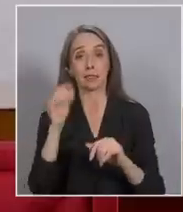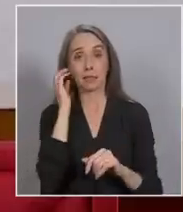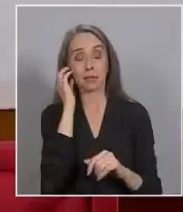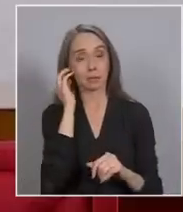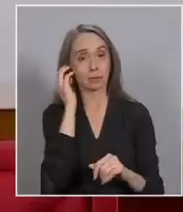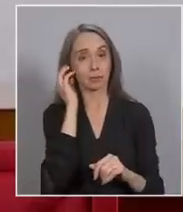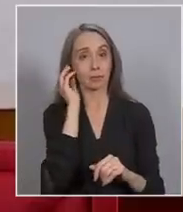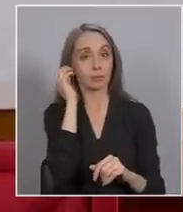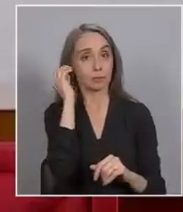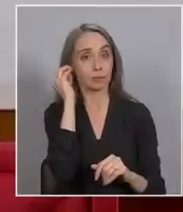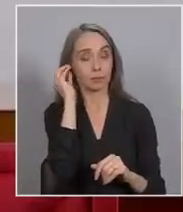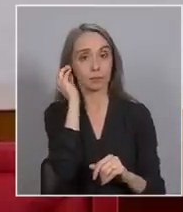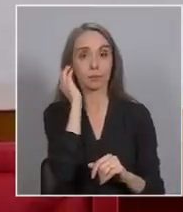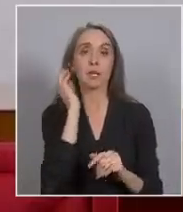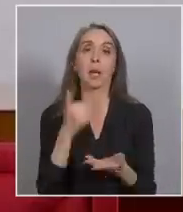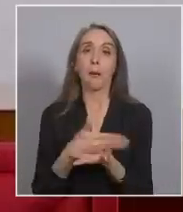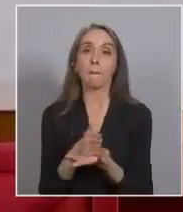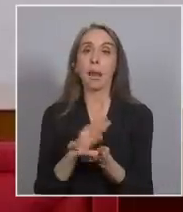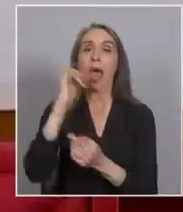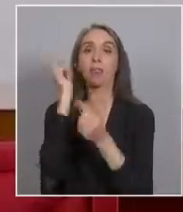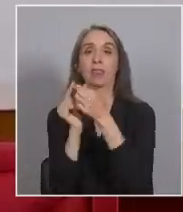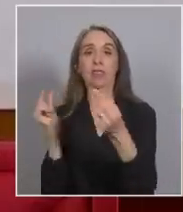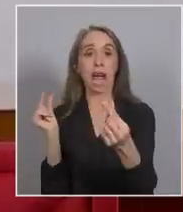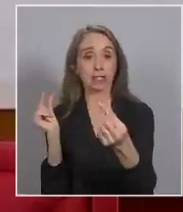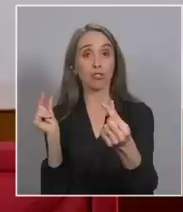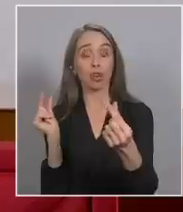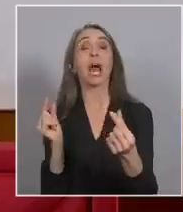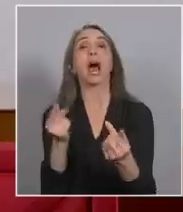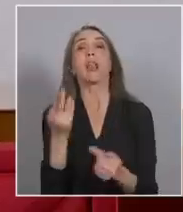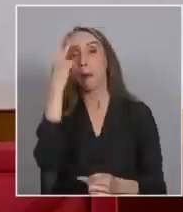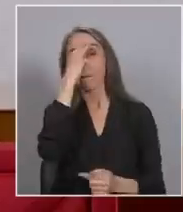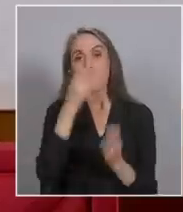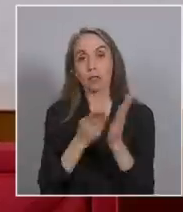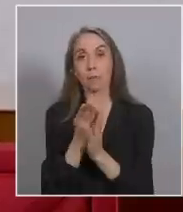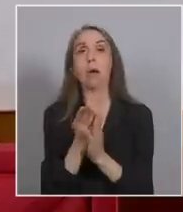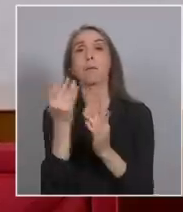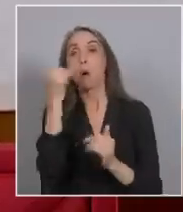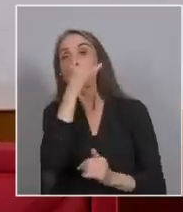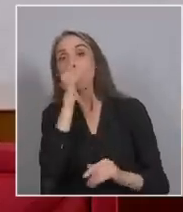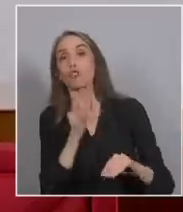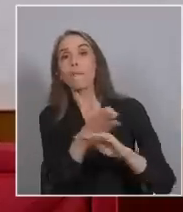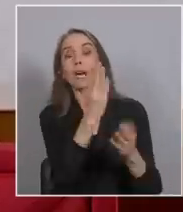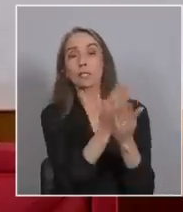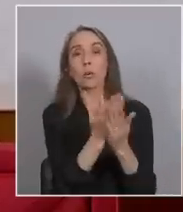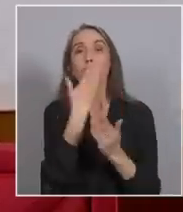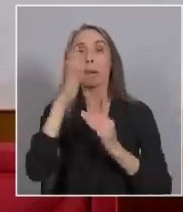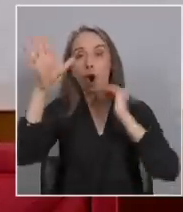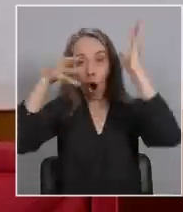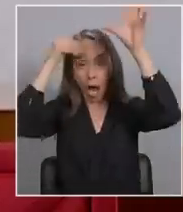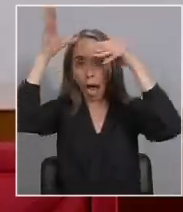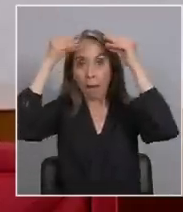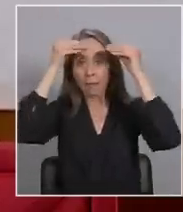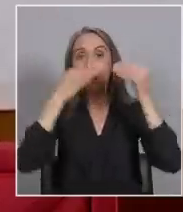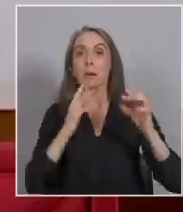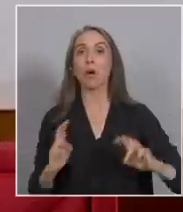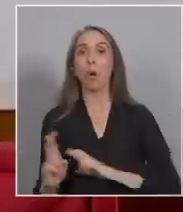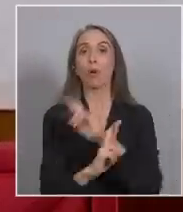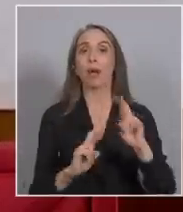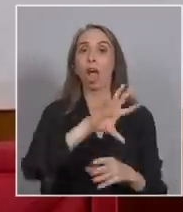al Plan Nacional de Reactivación, que busca reducir el ausentismo escolar, fortalecer los aprendizajes y mejorar la convivencia y la salud